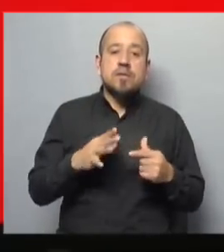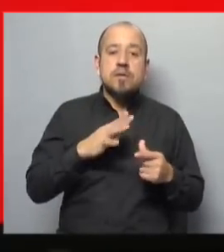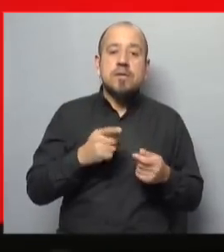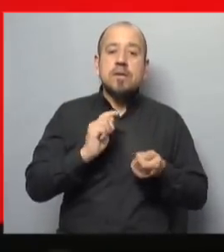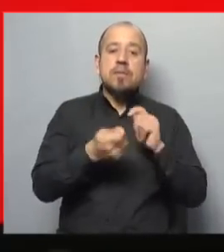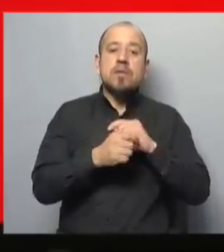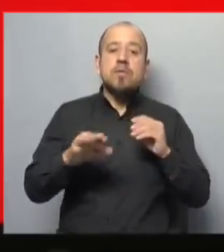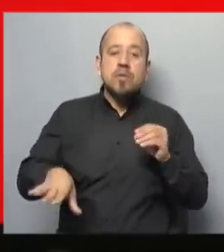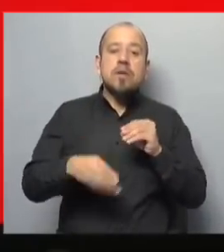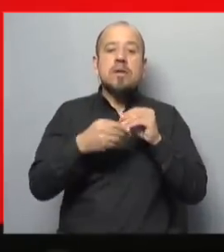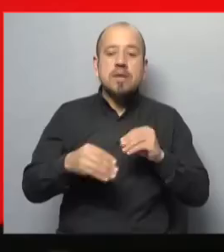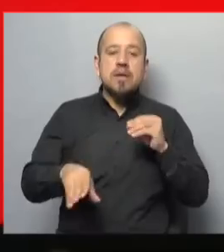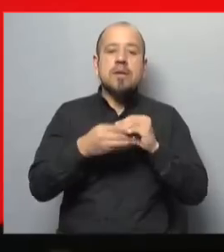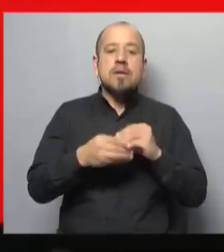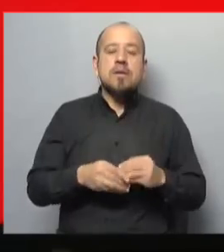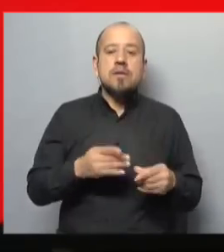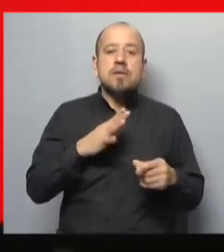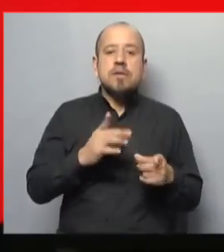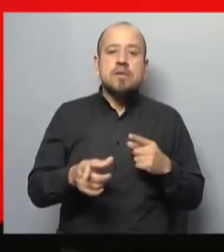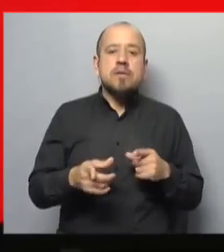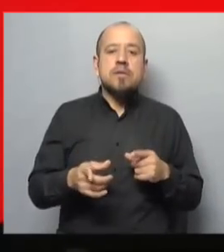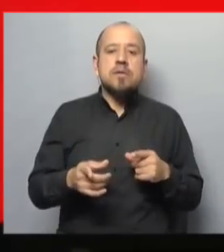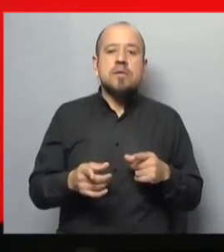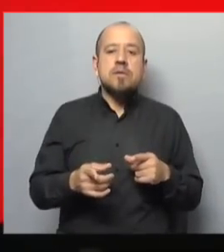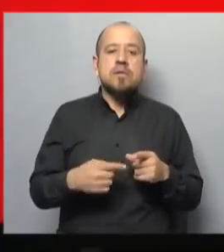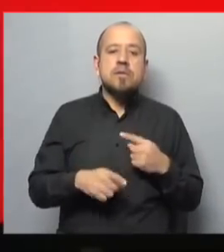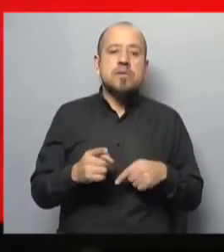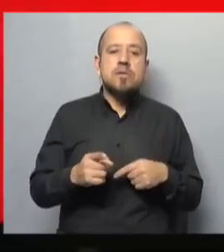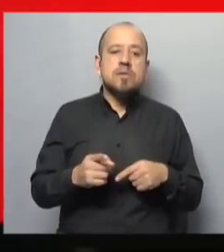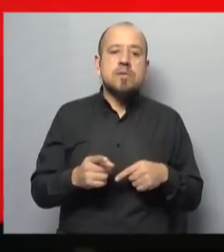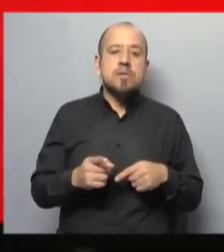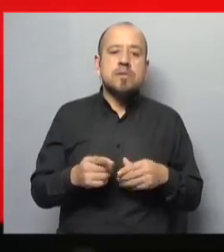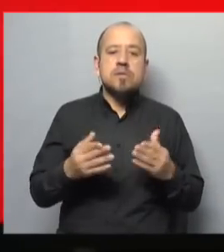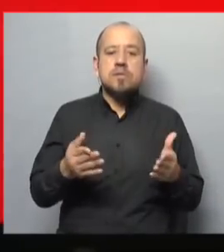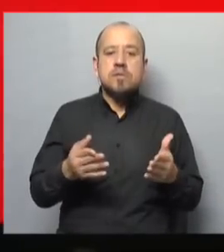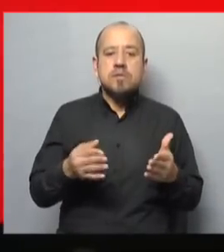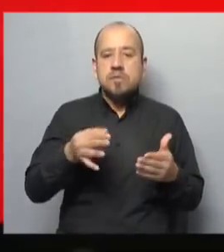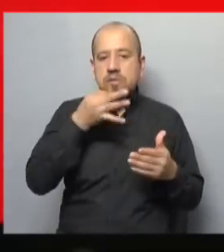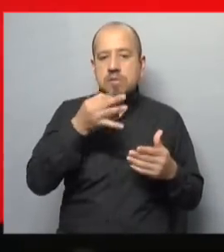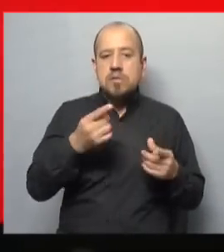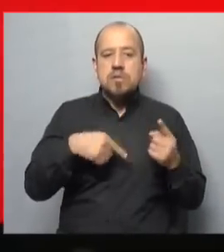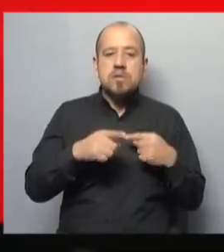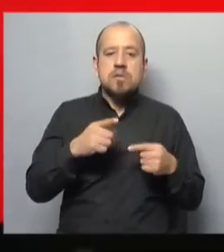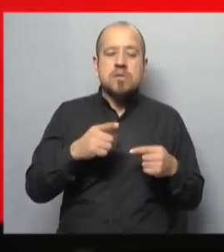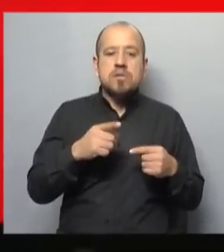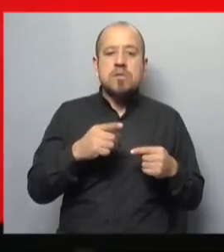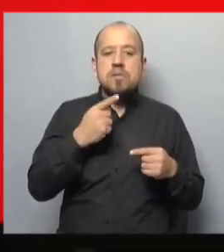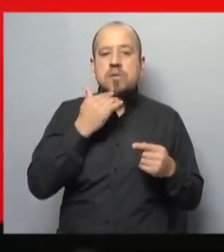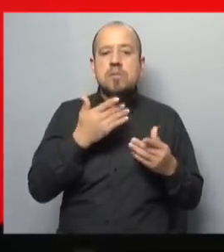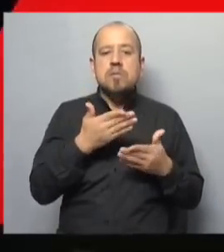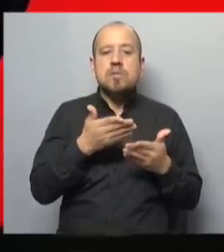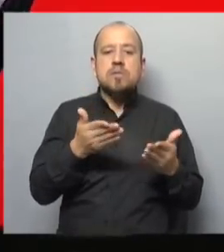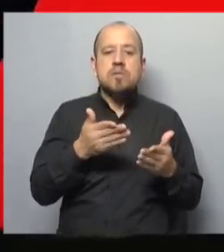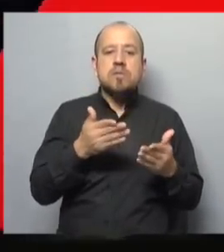agregar o modificar ese es el tema viste es como no se lo digo no lo digo peyorativamente pero como que ya no puede